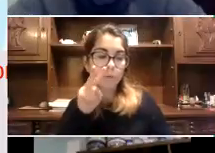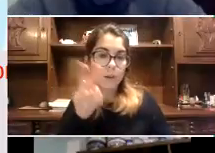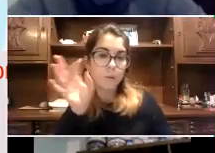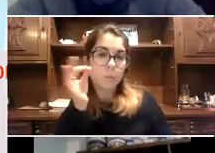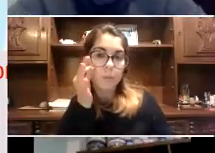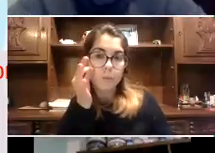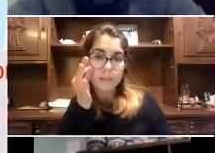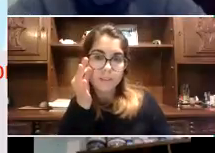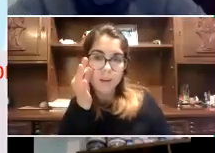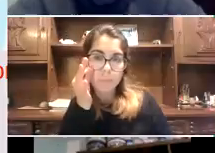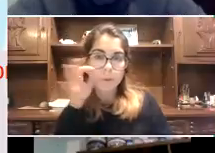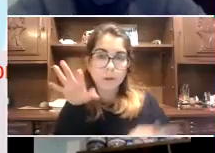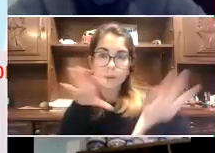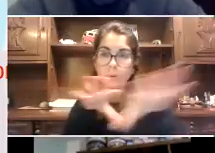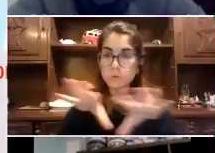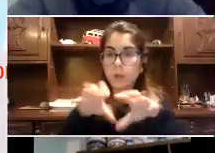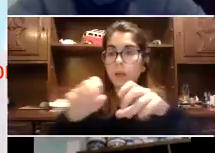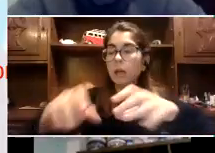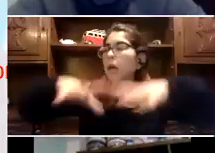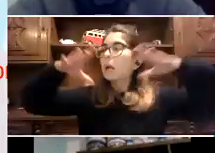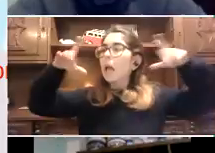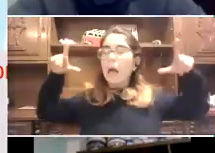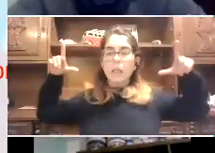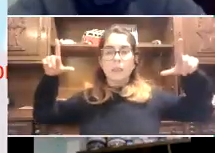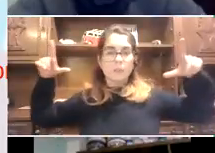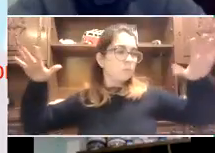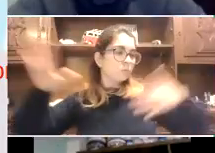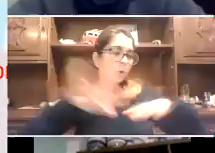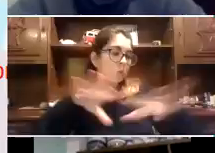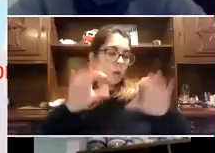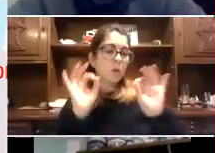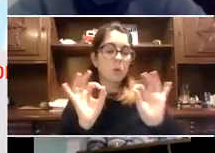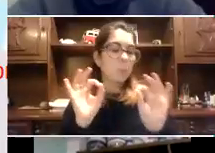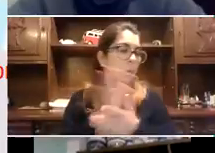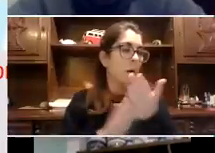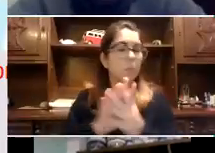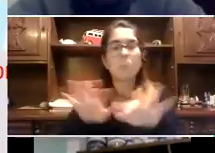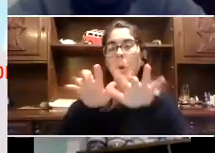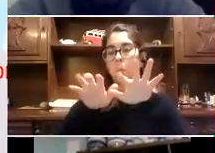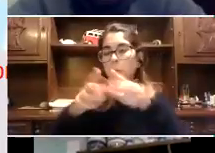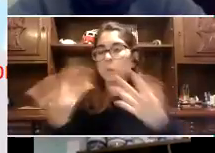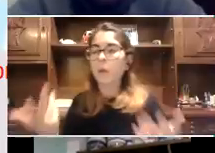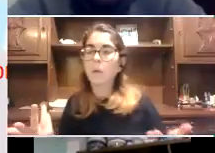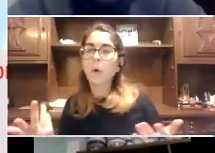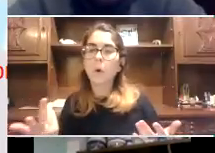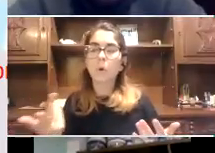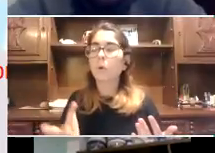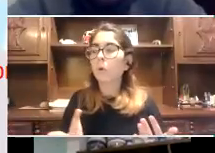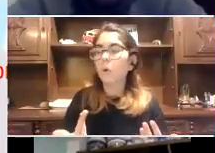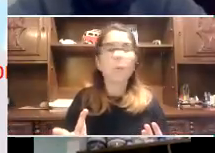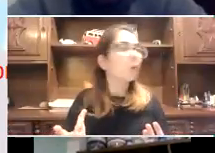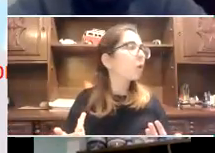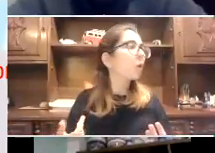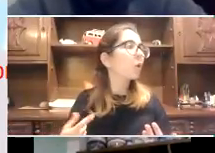objetos de mayor tamaño, en objetos macroscópicos, objetos con los cuales podemos interactuar en nuestra escala humana.